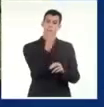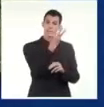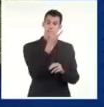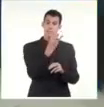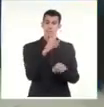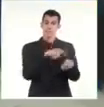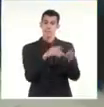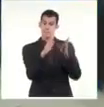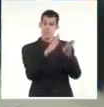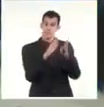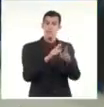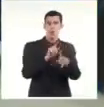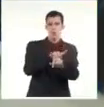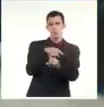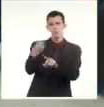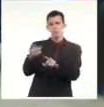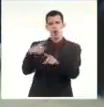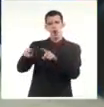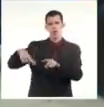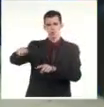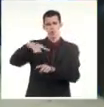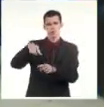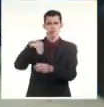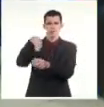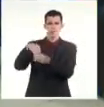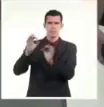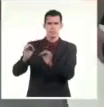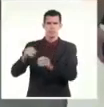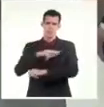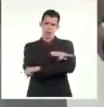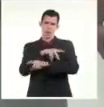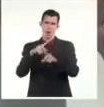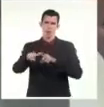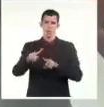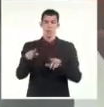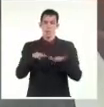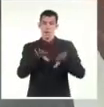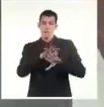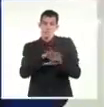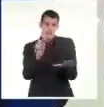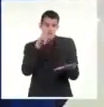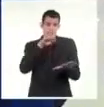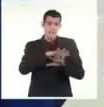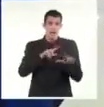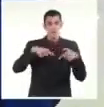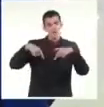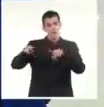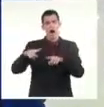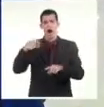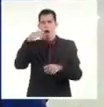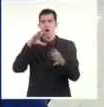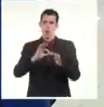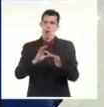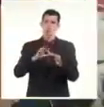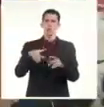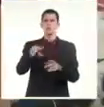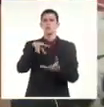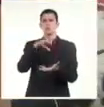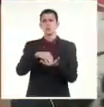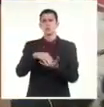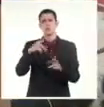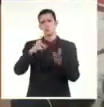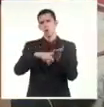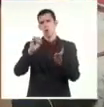premios individuales. El seleccionado criollo continuará su preparación rumbo al Campeonato Mundial a finales de agosto en las sedes conjuntas de Polonia y